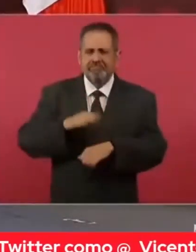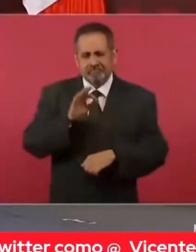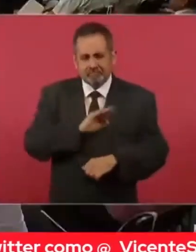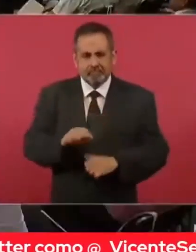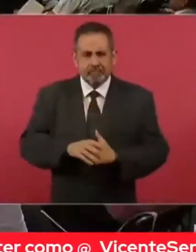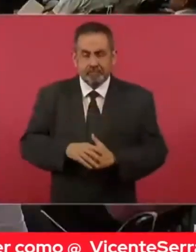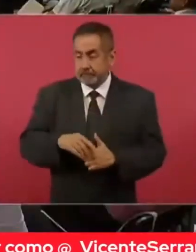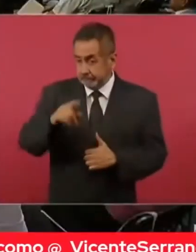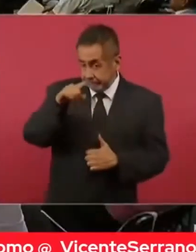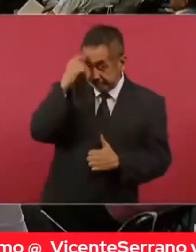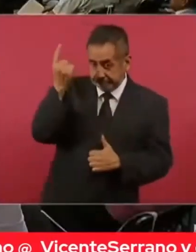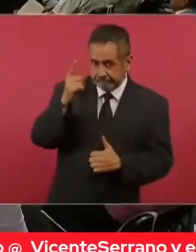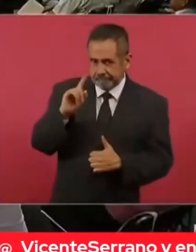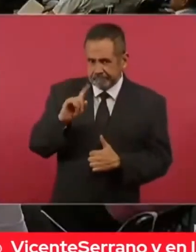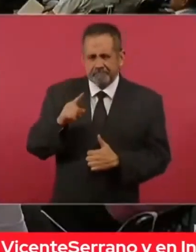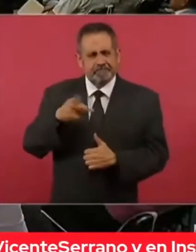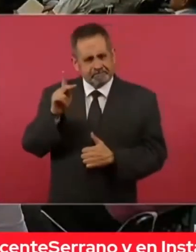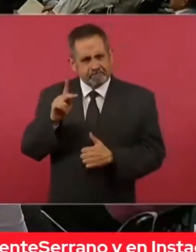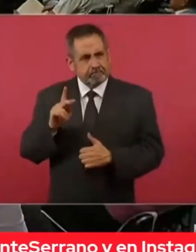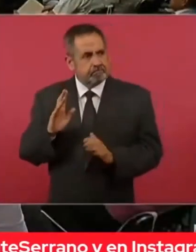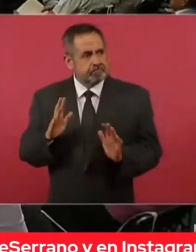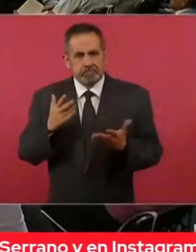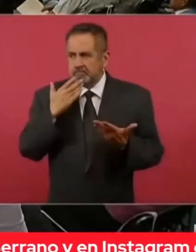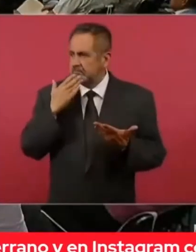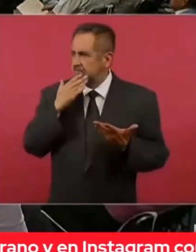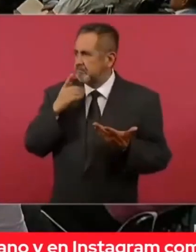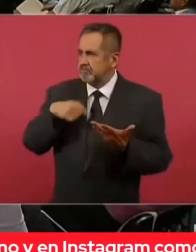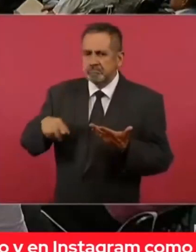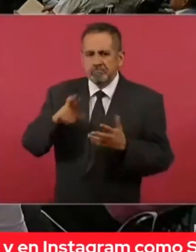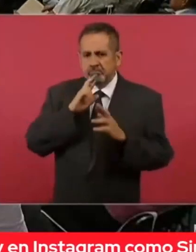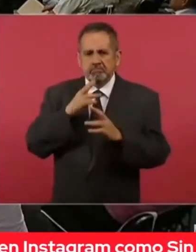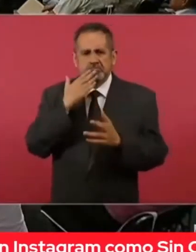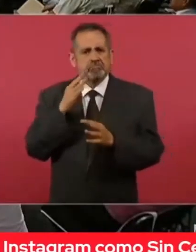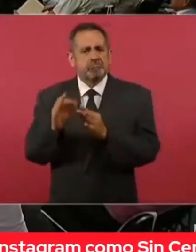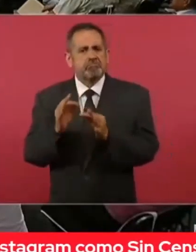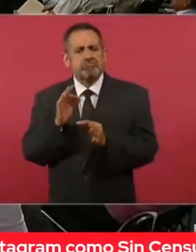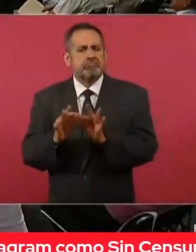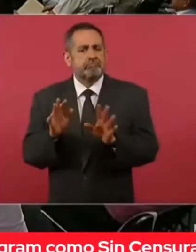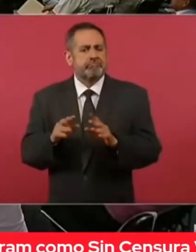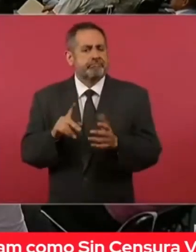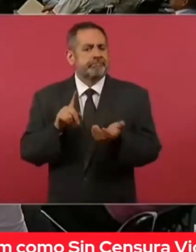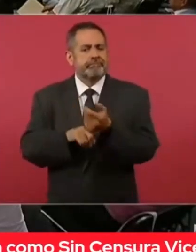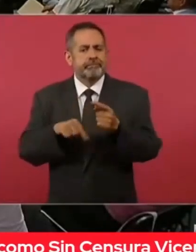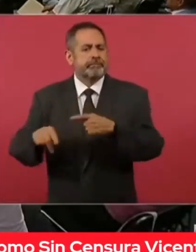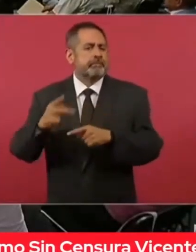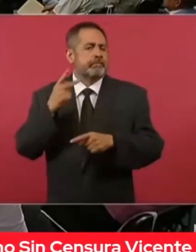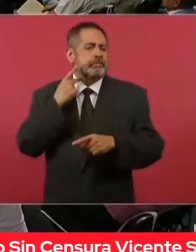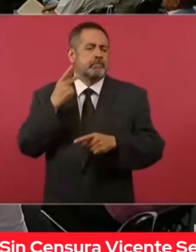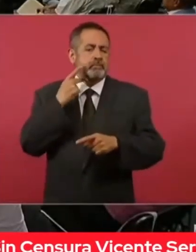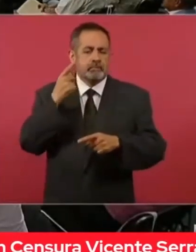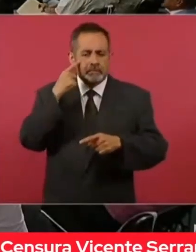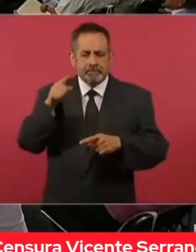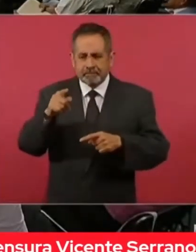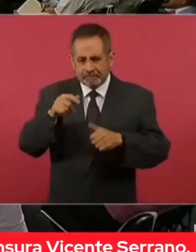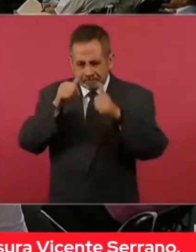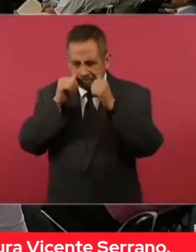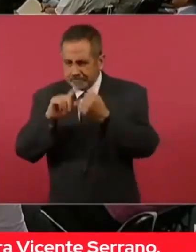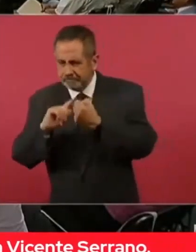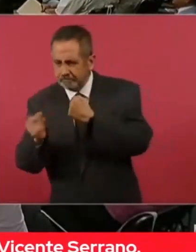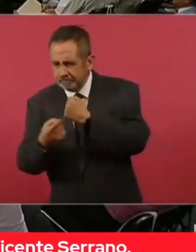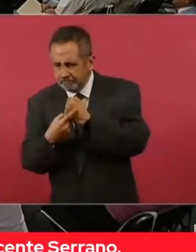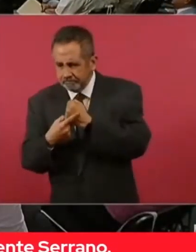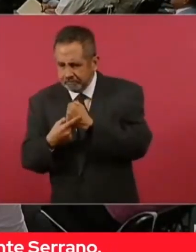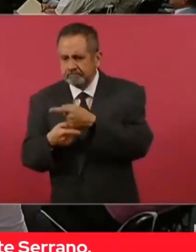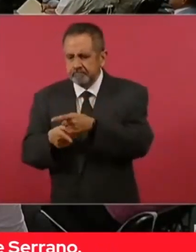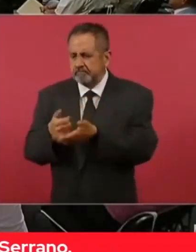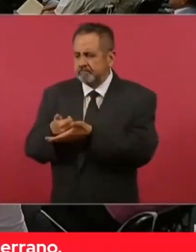No es fácil pero ya está dando resultados toda la política de atender las causas